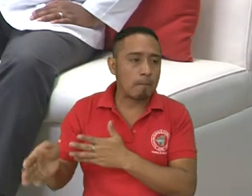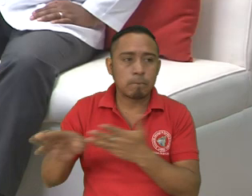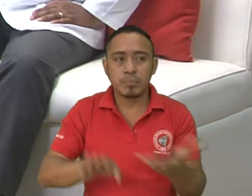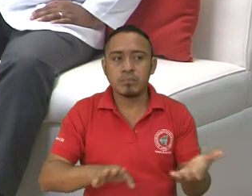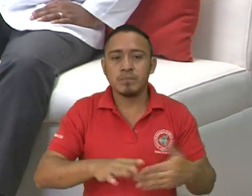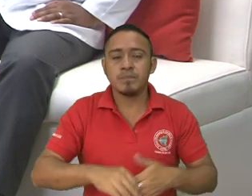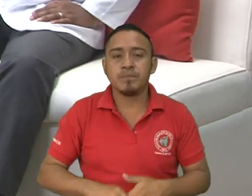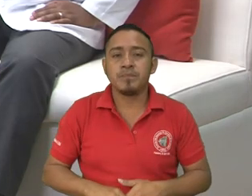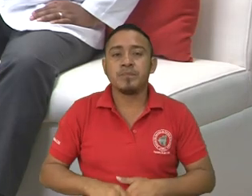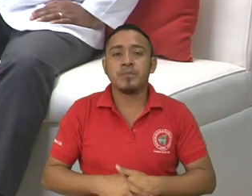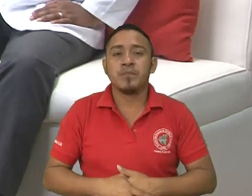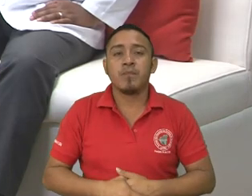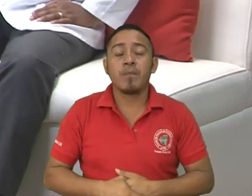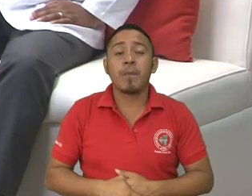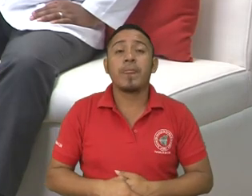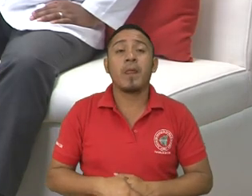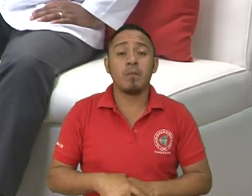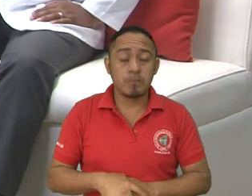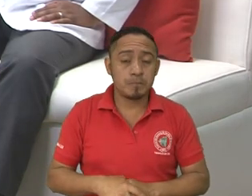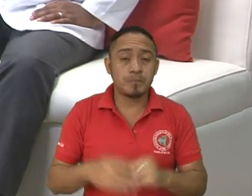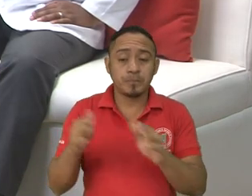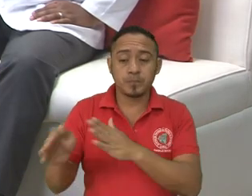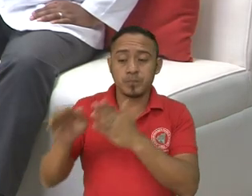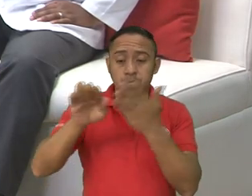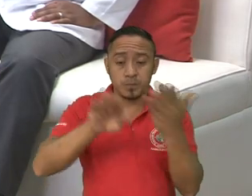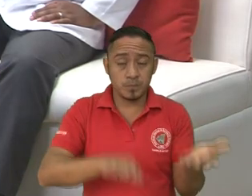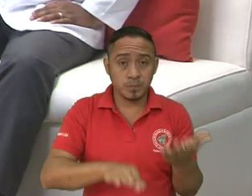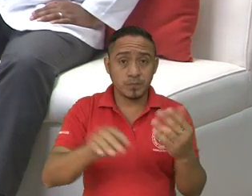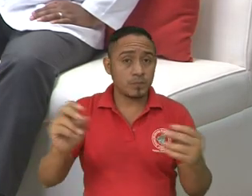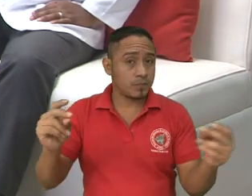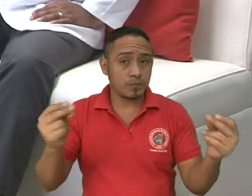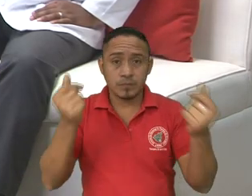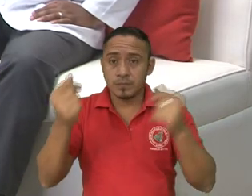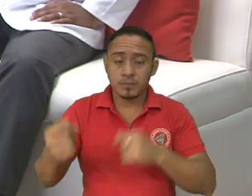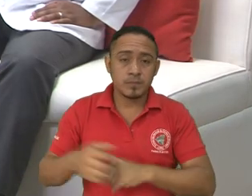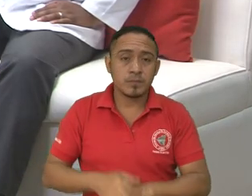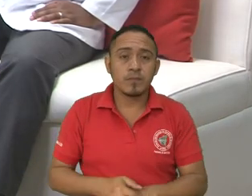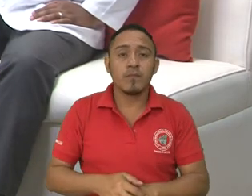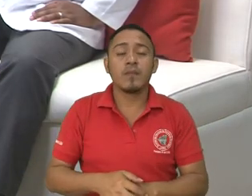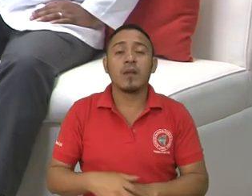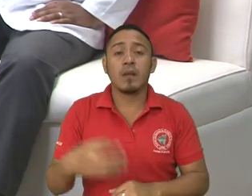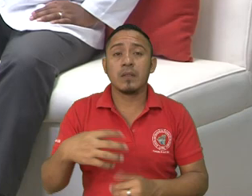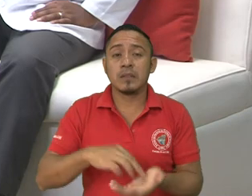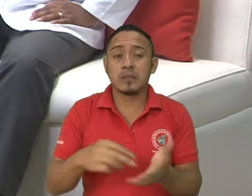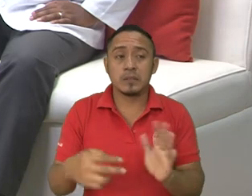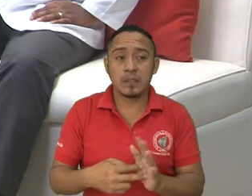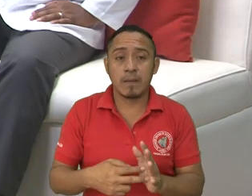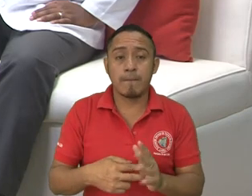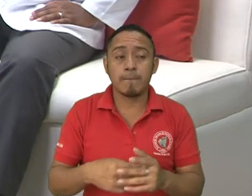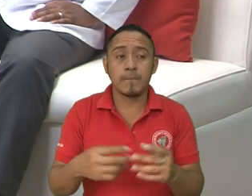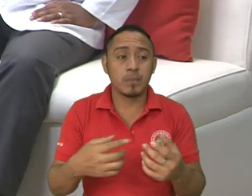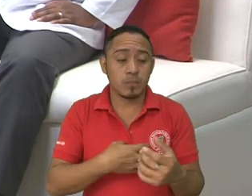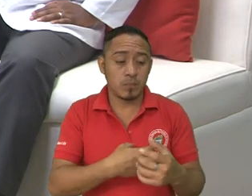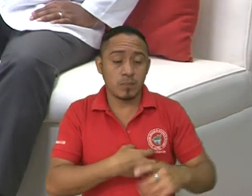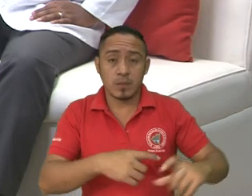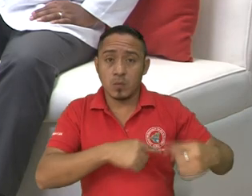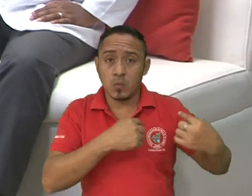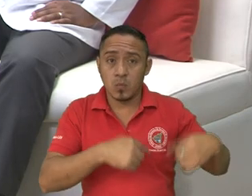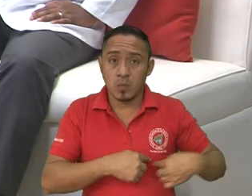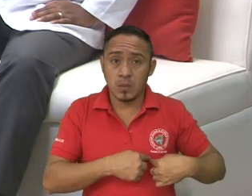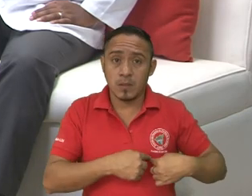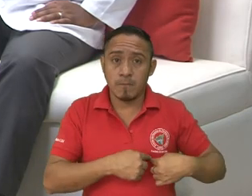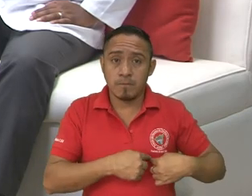produzca? Ok, muerte súbita es la aparición de una parada repentina e inminente del corazón sin